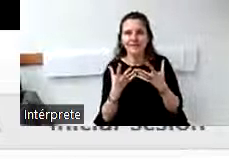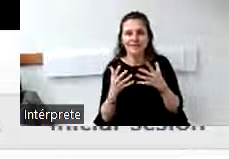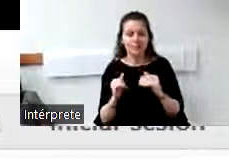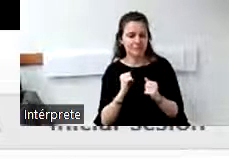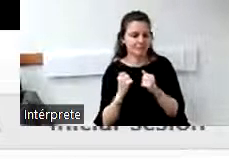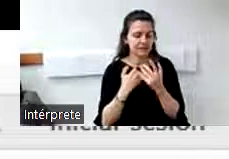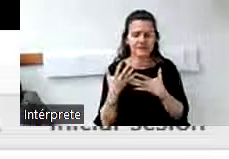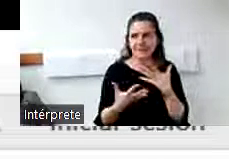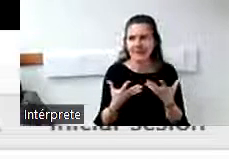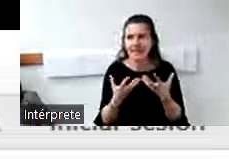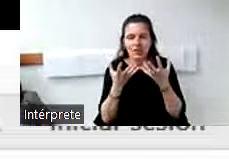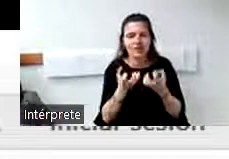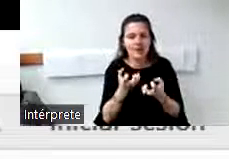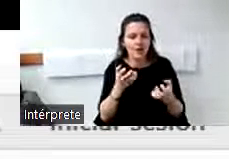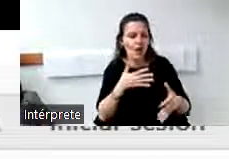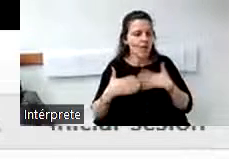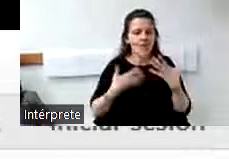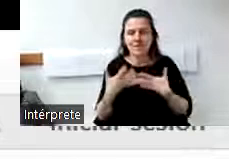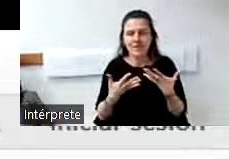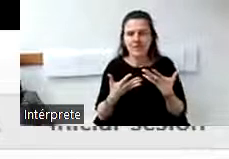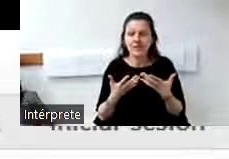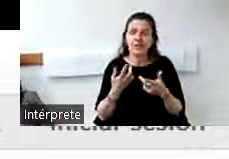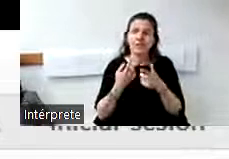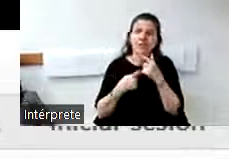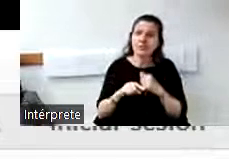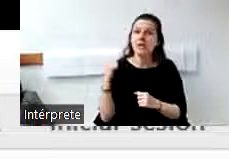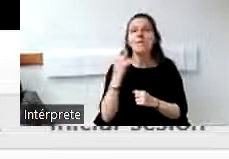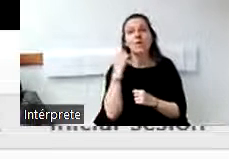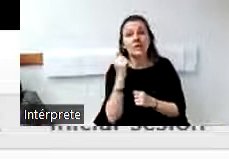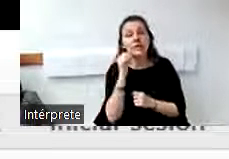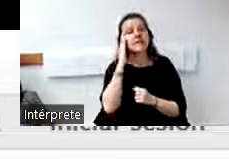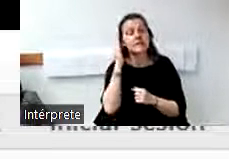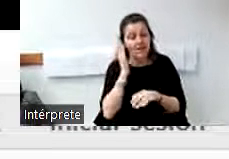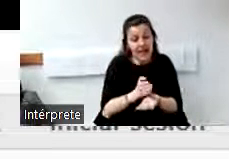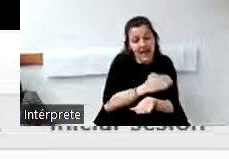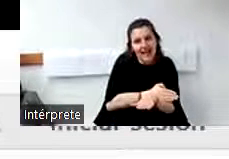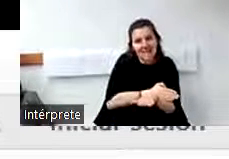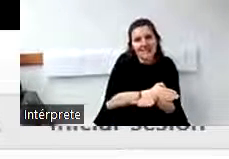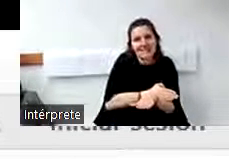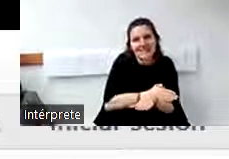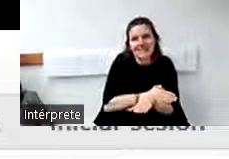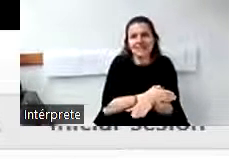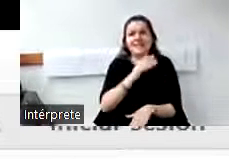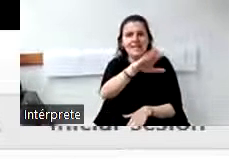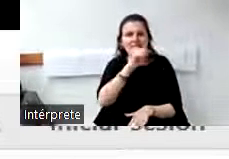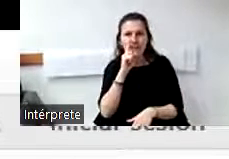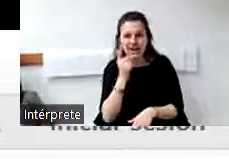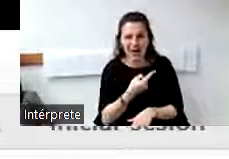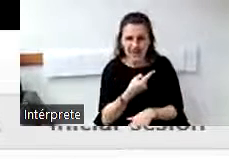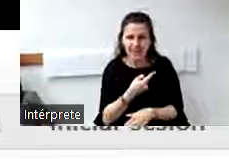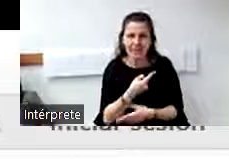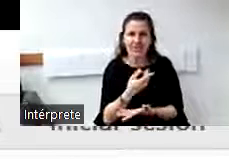realidad, si le diéramos los primeros números o los últimos números, evitaríamos exponerlos y